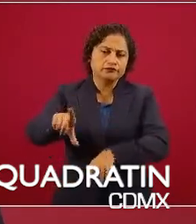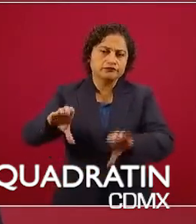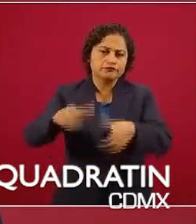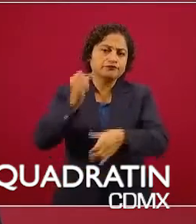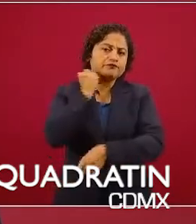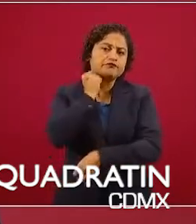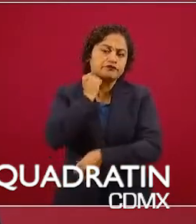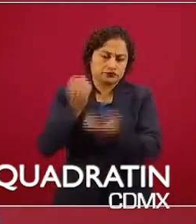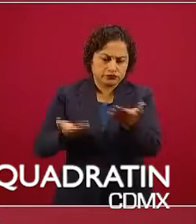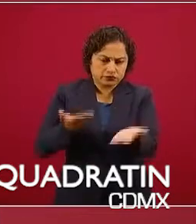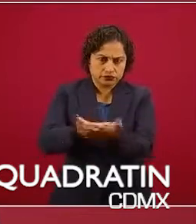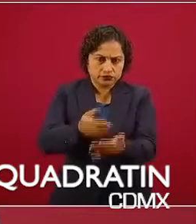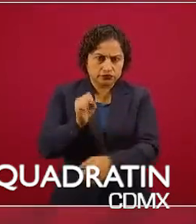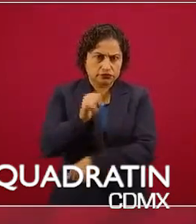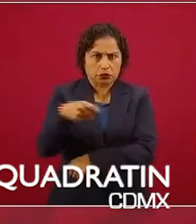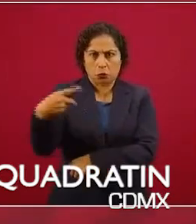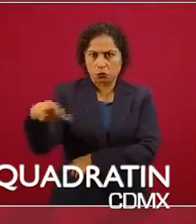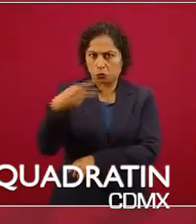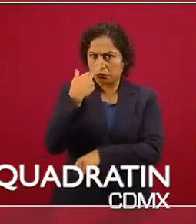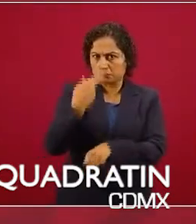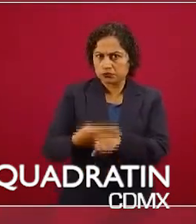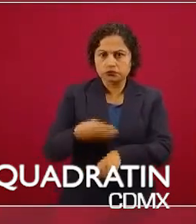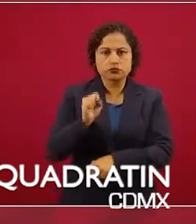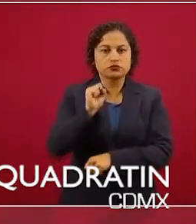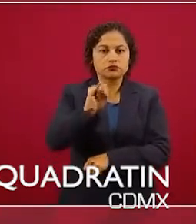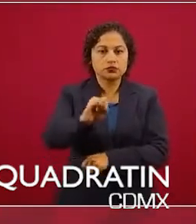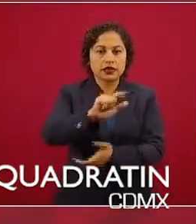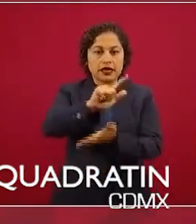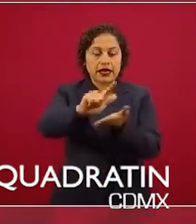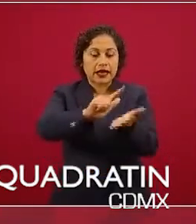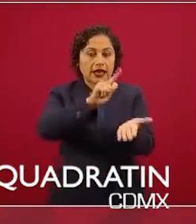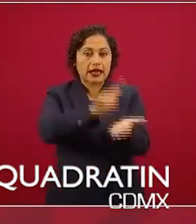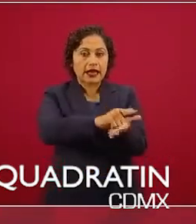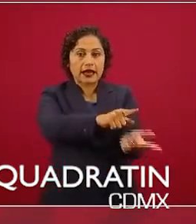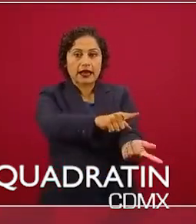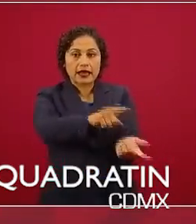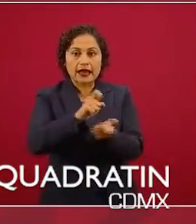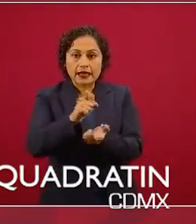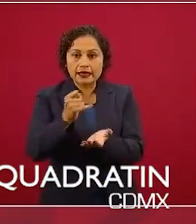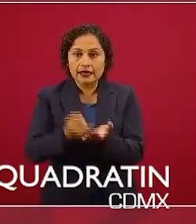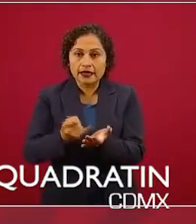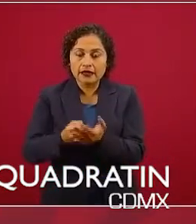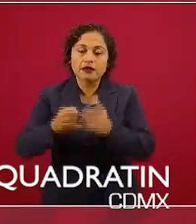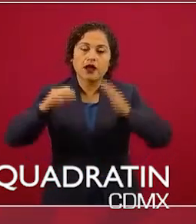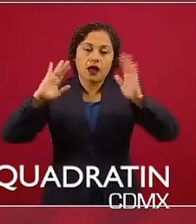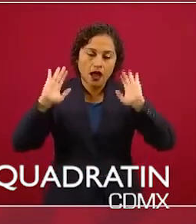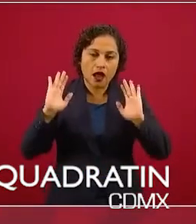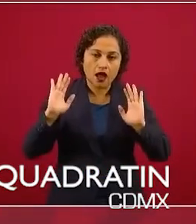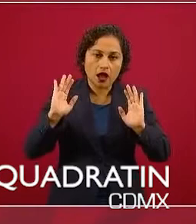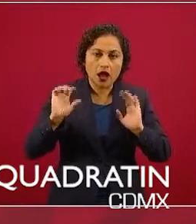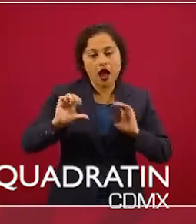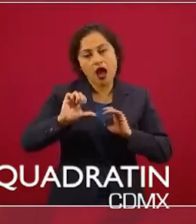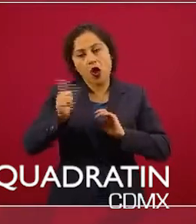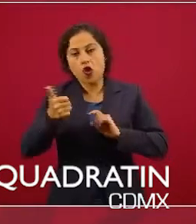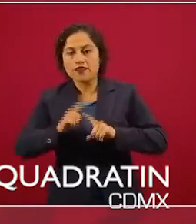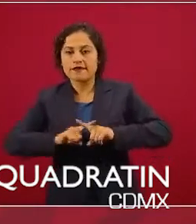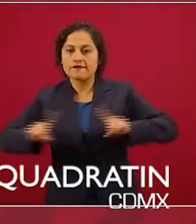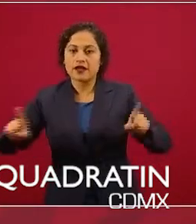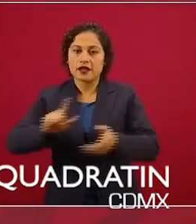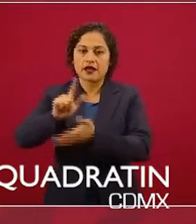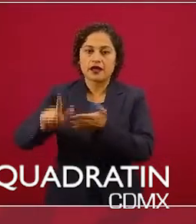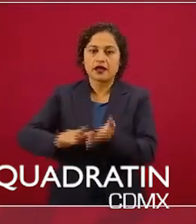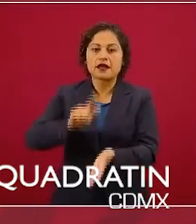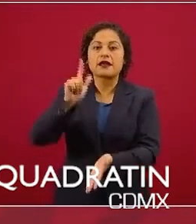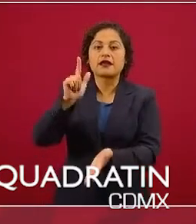y tienen facultad en el caso de la ley de ingresos, en el caso del presupuesto no, el presupuesto es